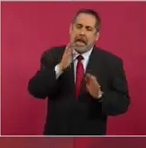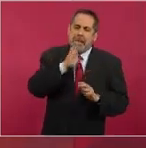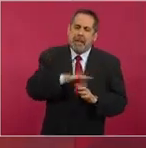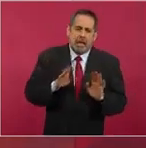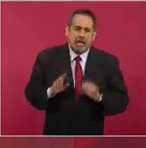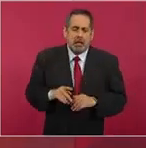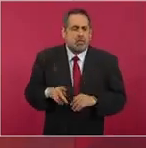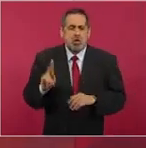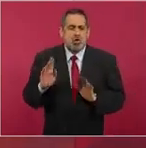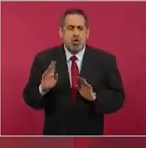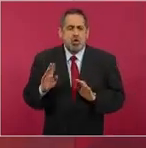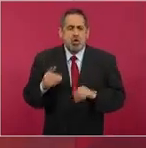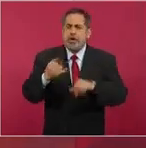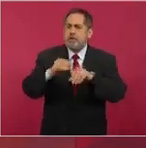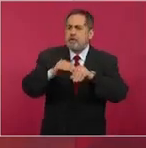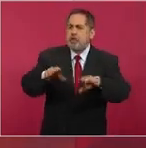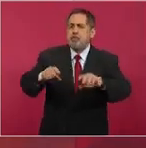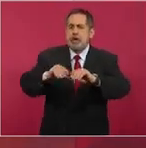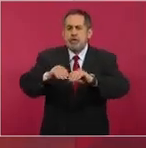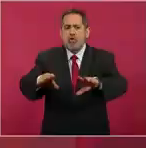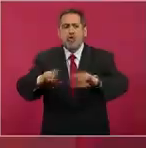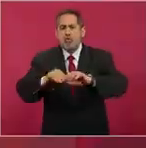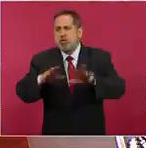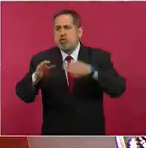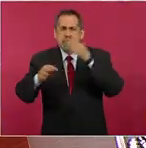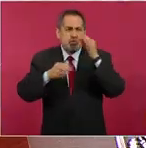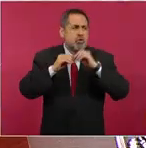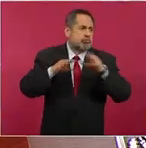pero informar, no,